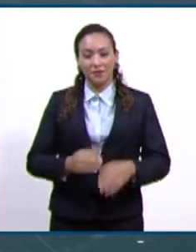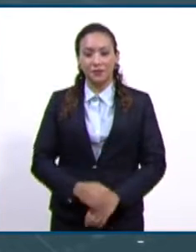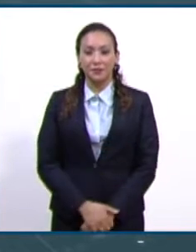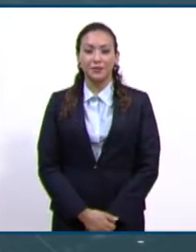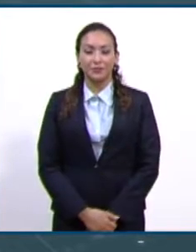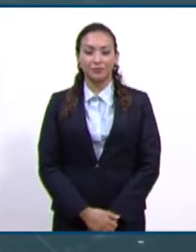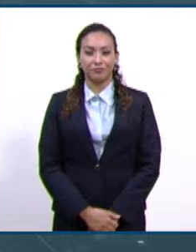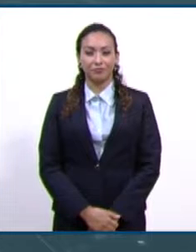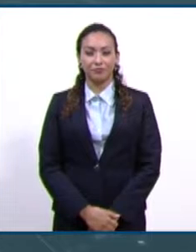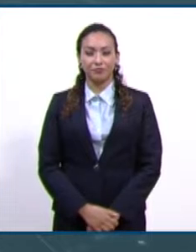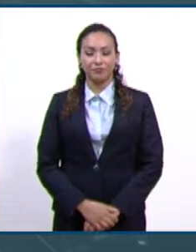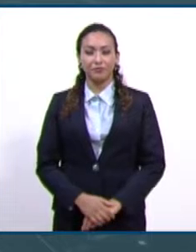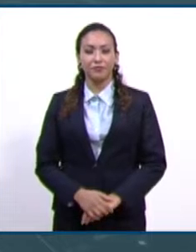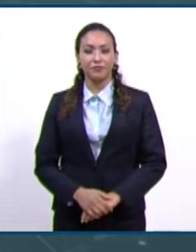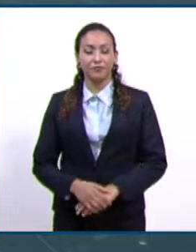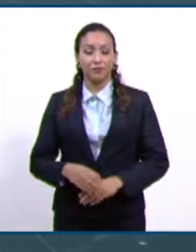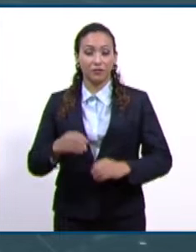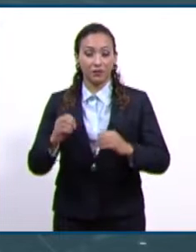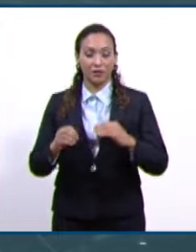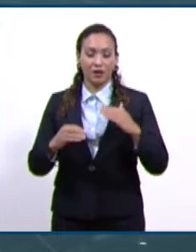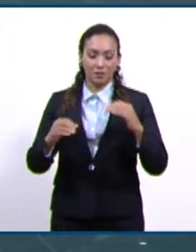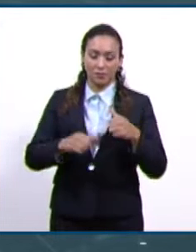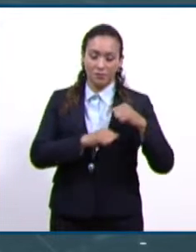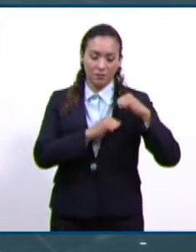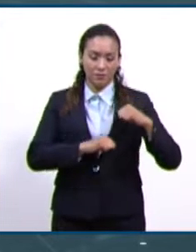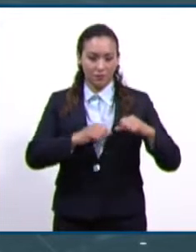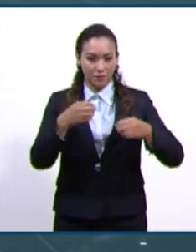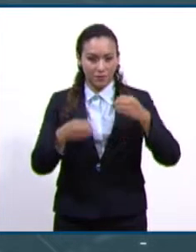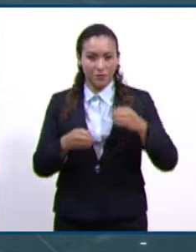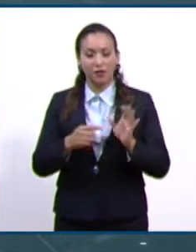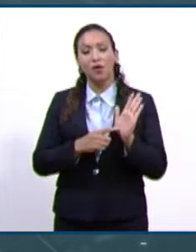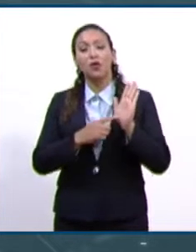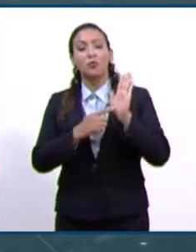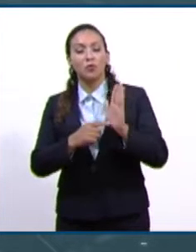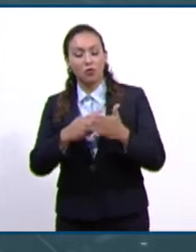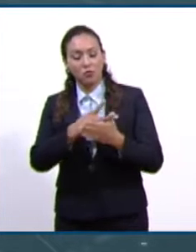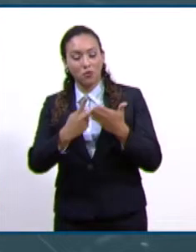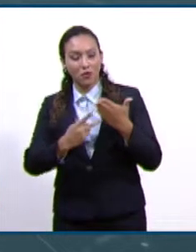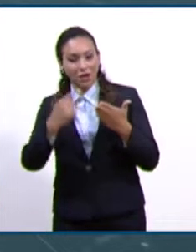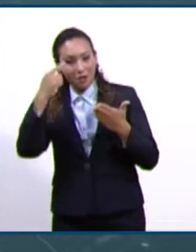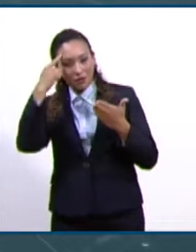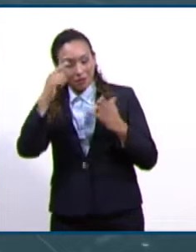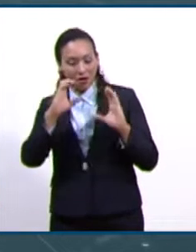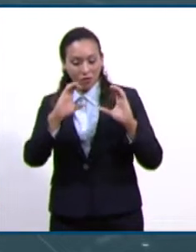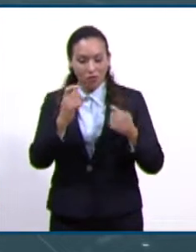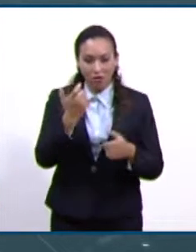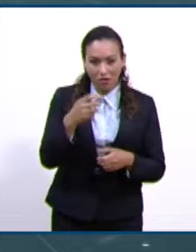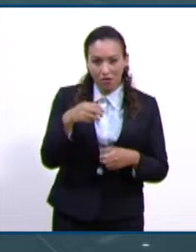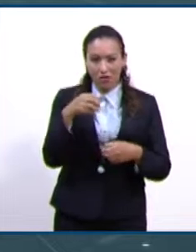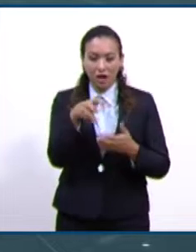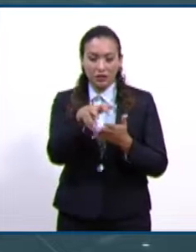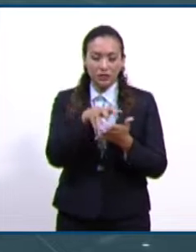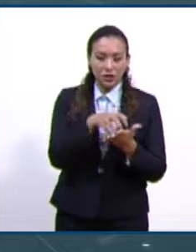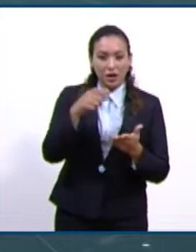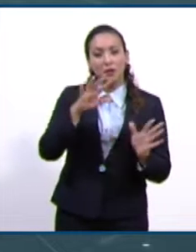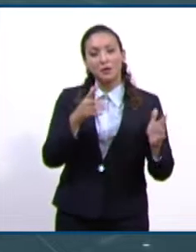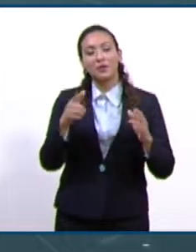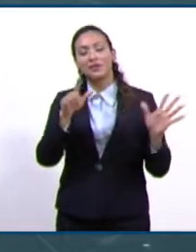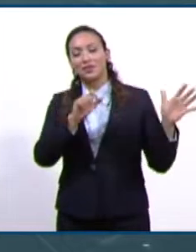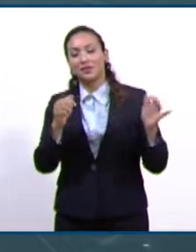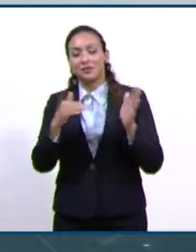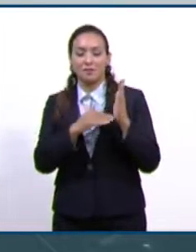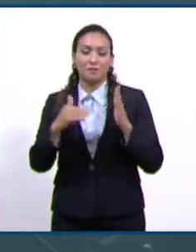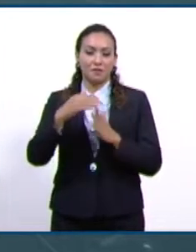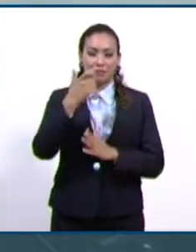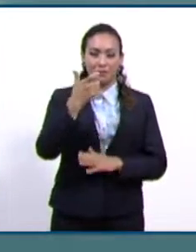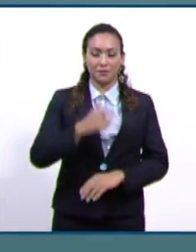El Poder Judicial de la Federación dio a conocer programa de austeridad con el que pretende ahorrar más de 970 millones de